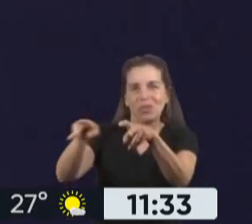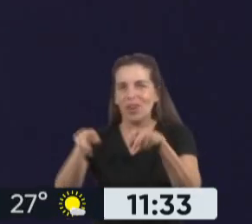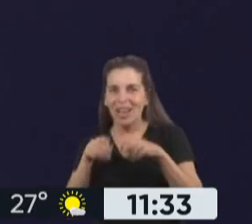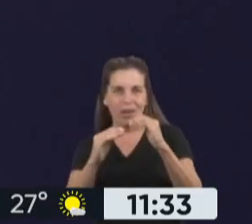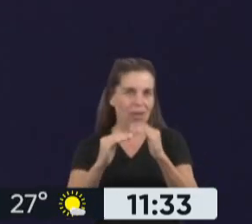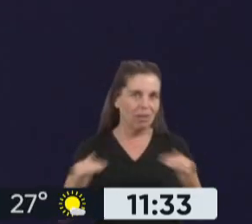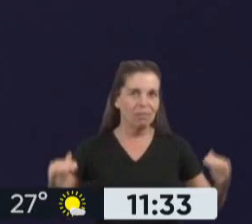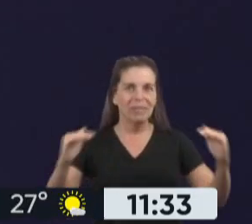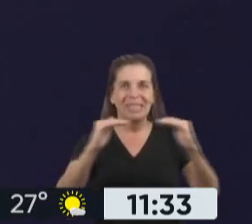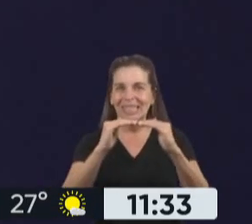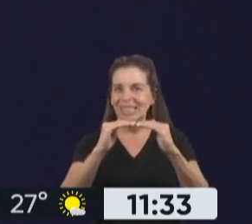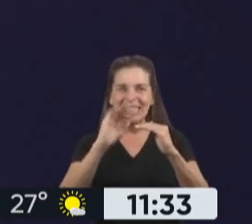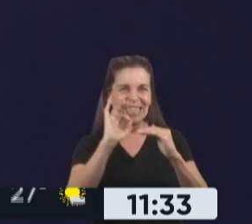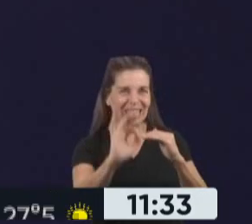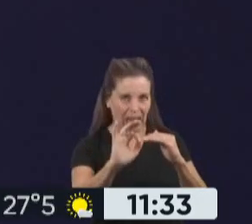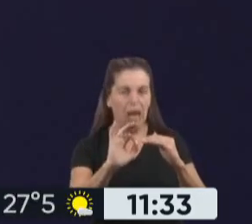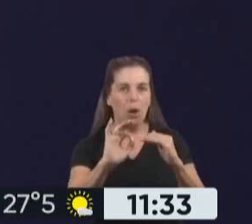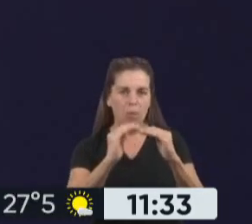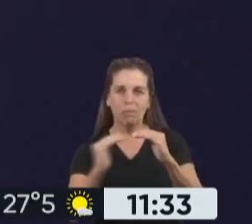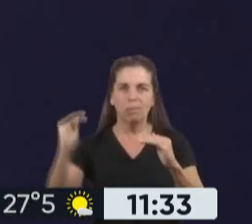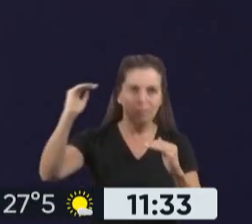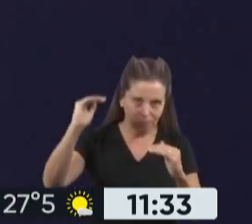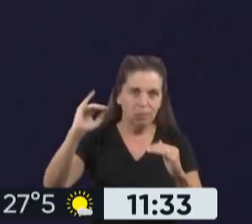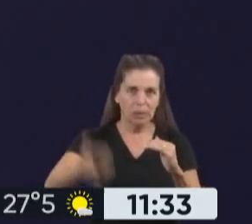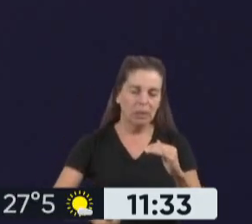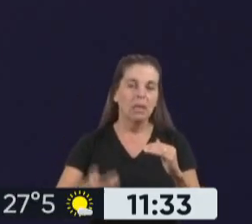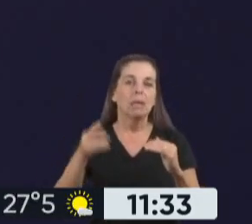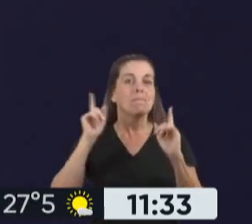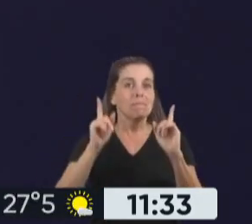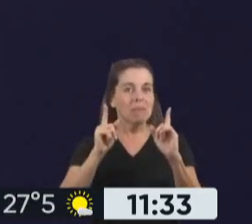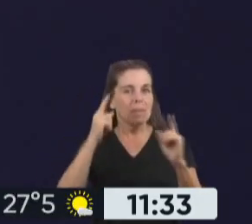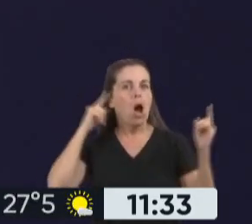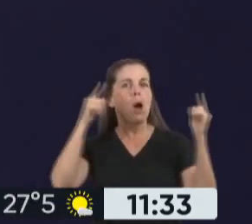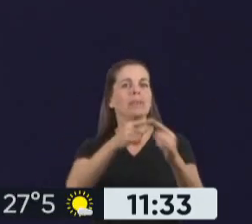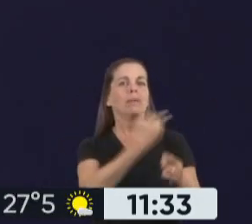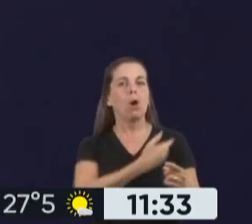cero y de las anclas que tiene el gobierno